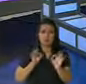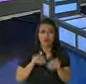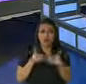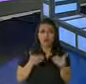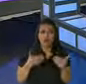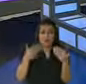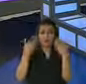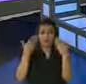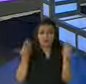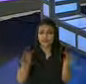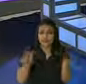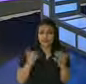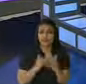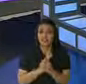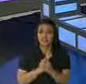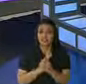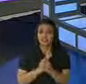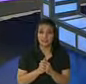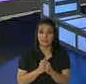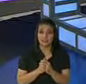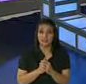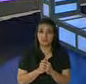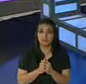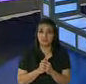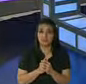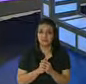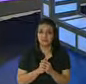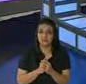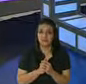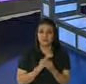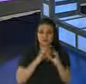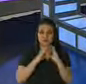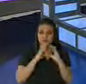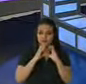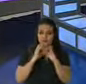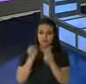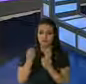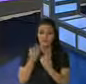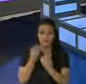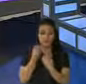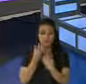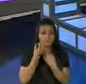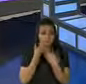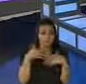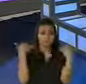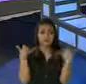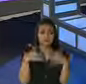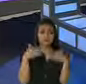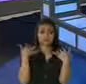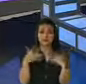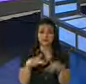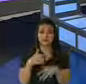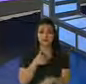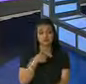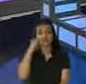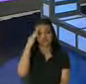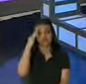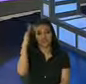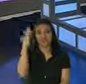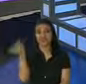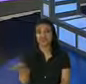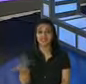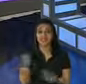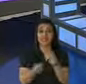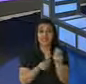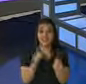dónde verlo? No sé. Ahí estaba. Conversó con los vecinos y le contaron algunas cositas. Claro. Ahí sí que mi switcher. ¿En qué